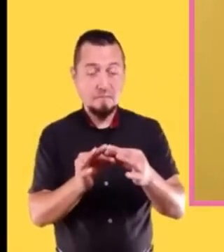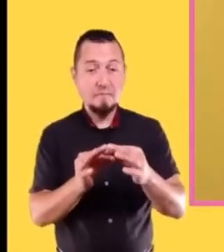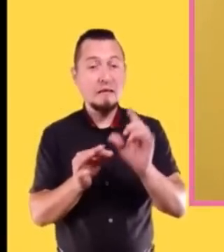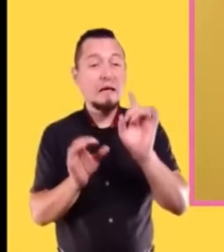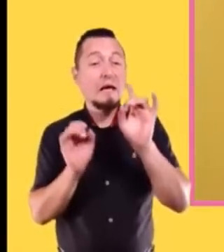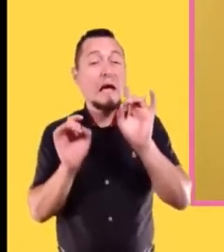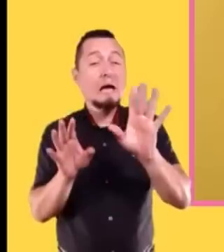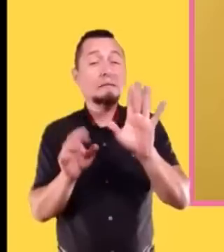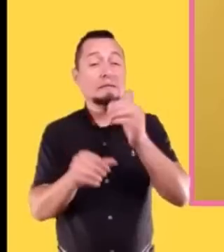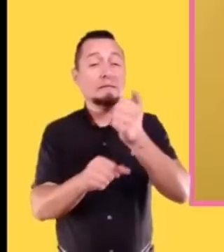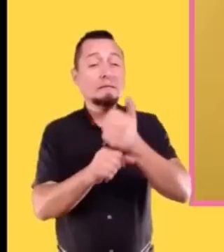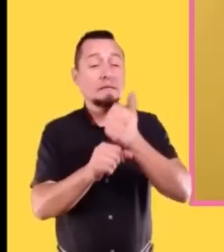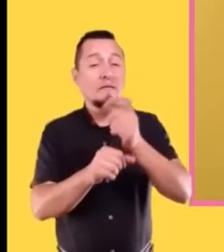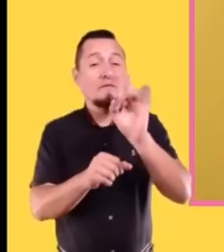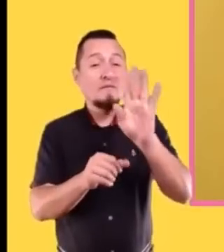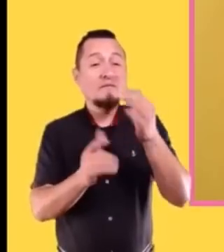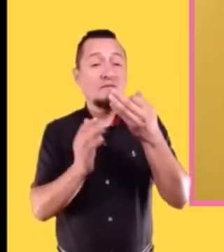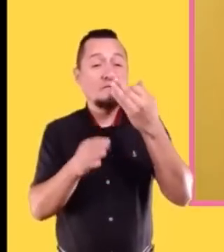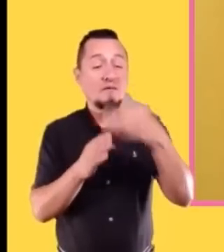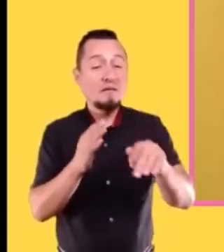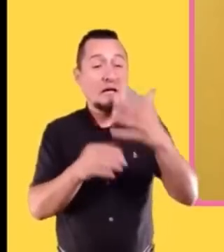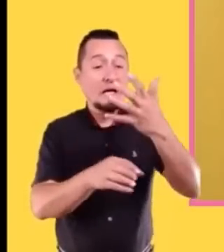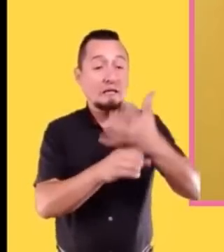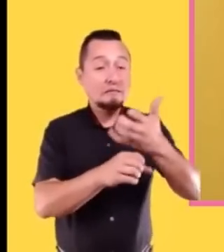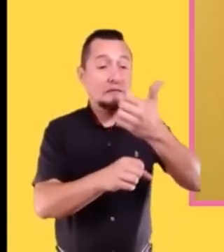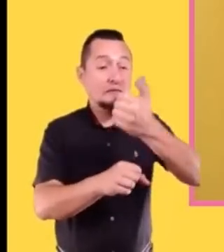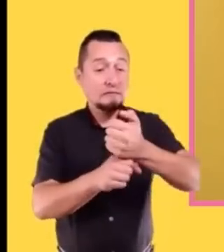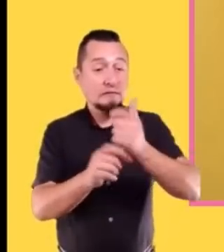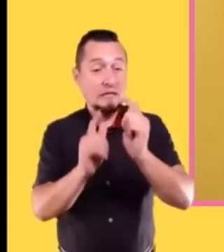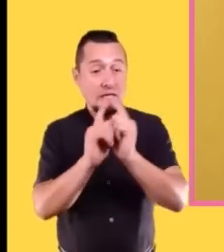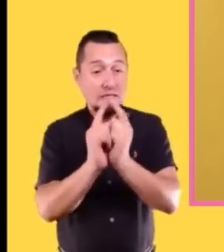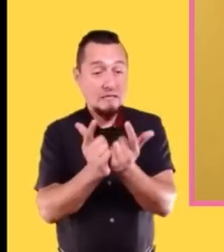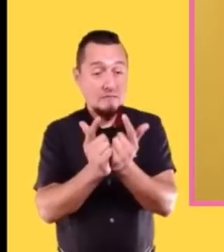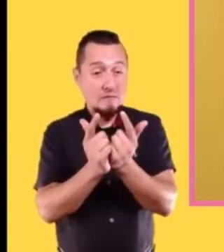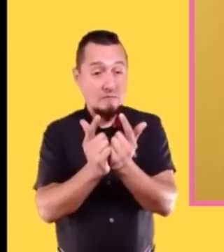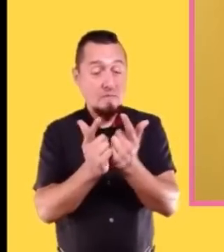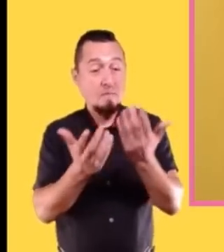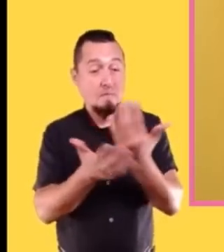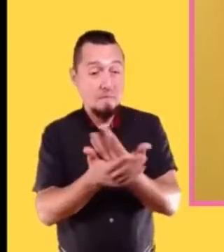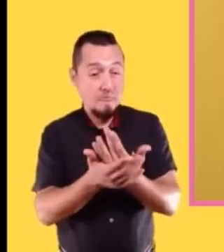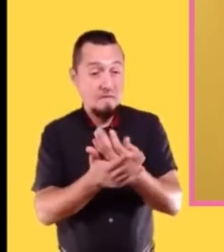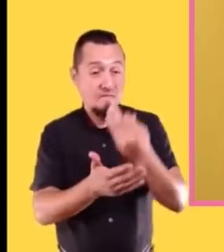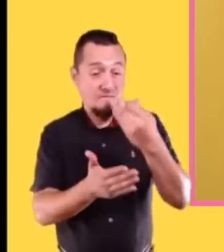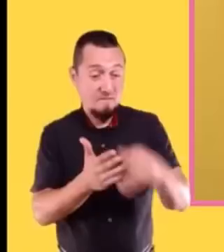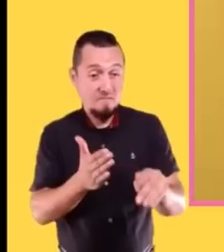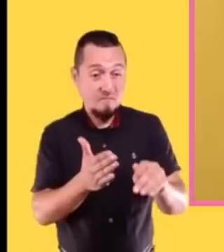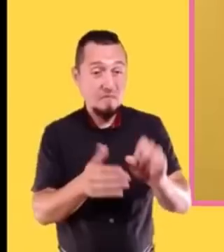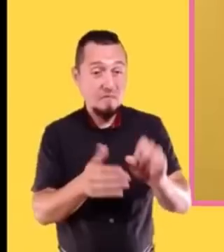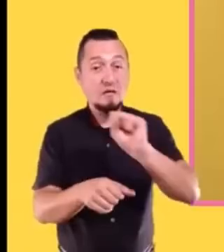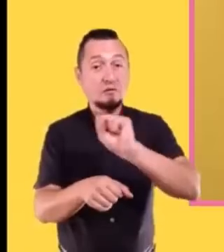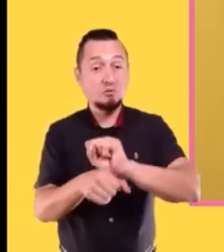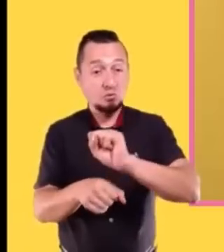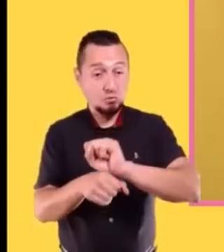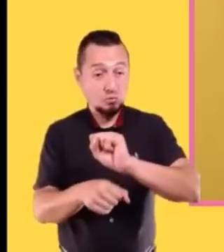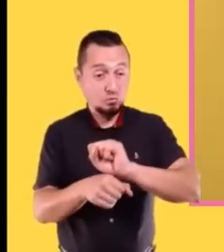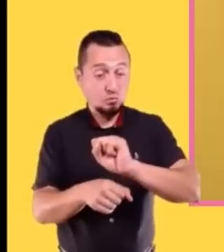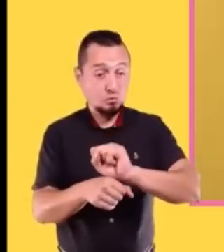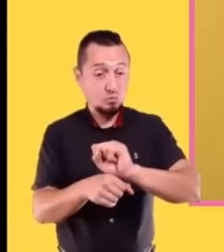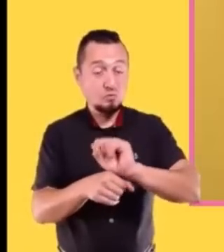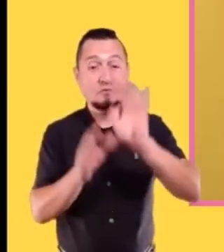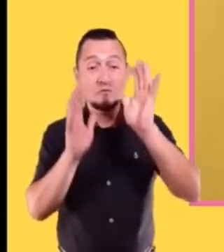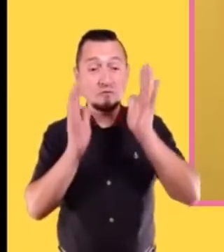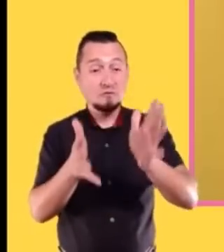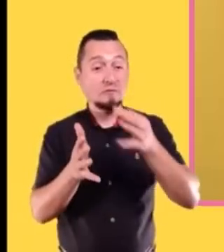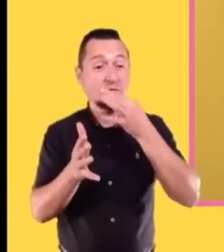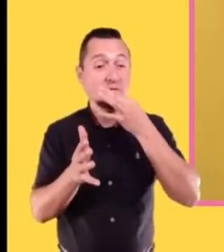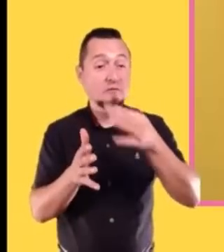faltan algunos libros de quinto y sexto de primaria en nuestros almacenes. Y los libros de secundaria ya se nos advirtió que estarán llegando